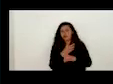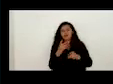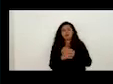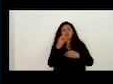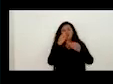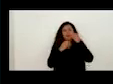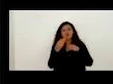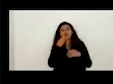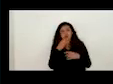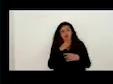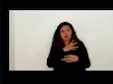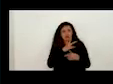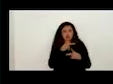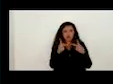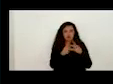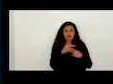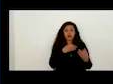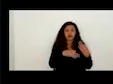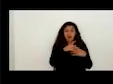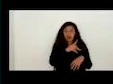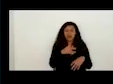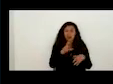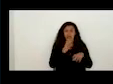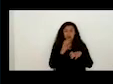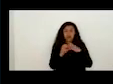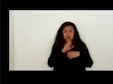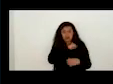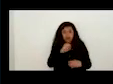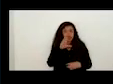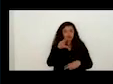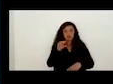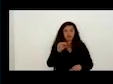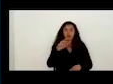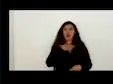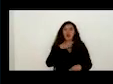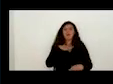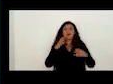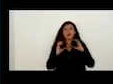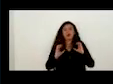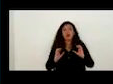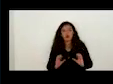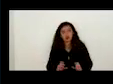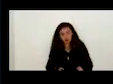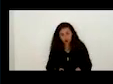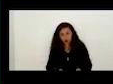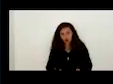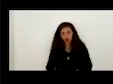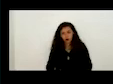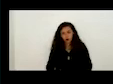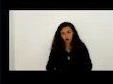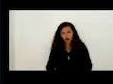productos, porque no todos los productos son malos, puedo ayudar a mi cuerpo a mantener un